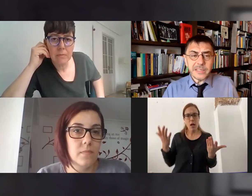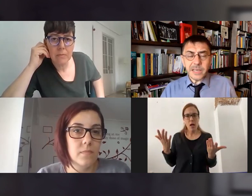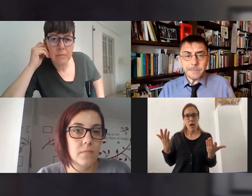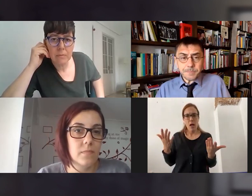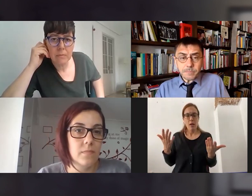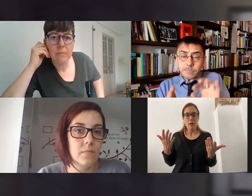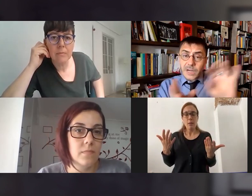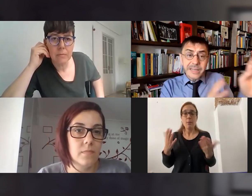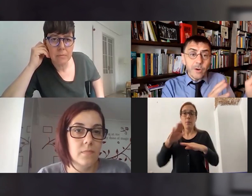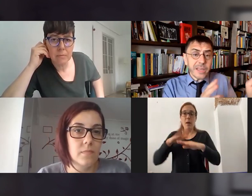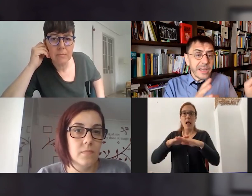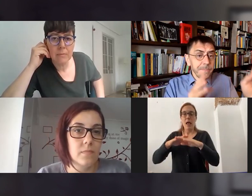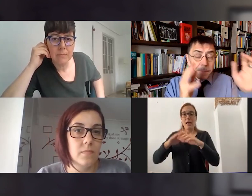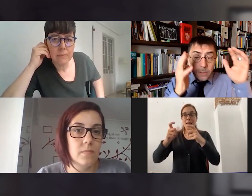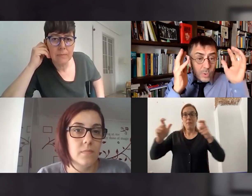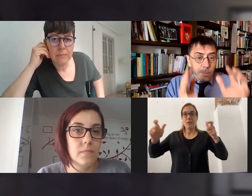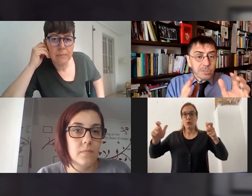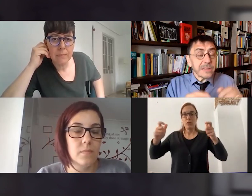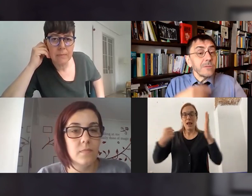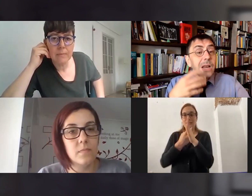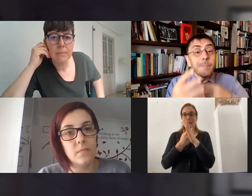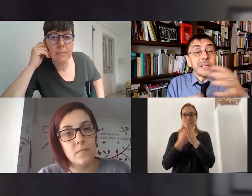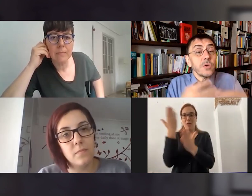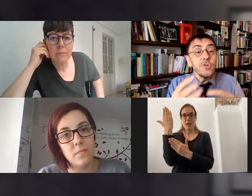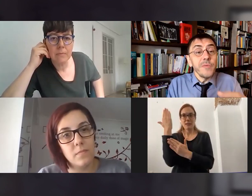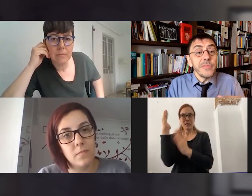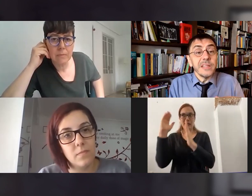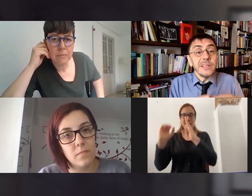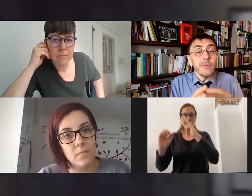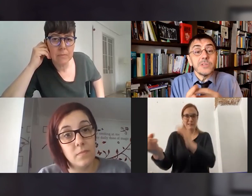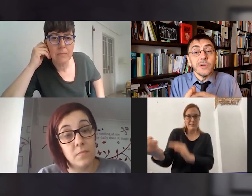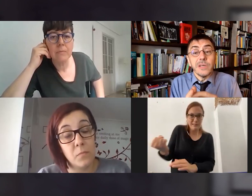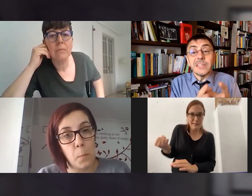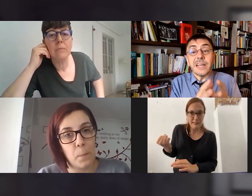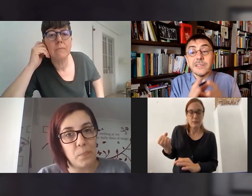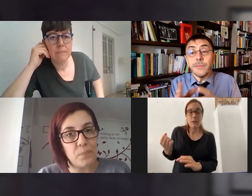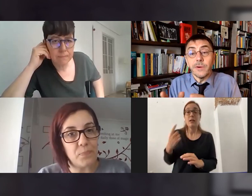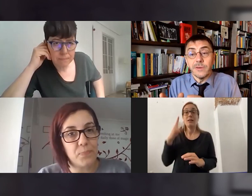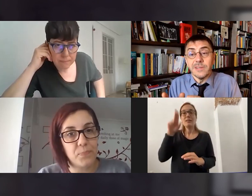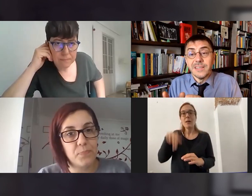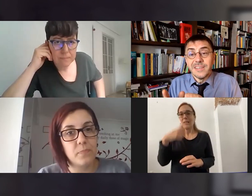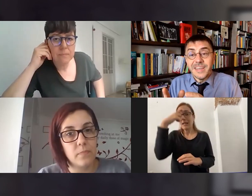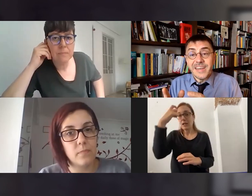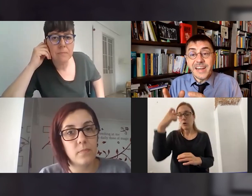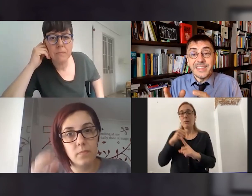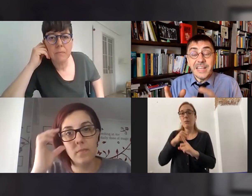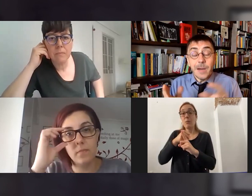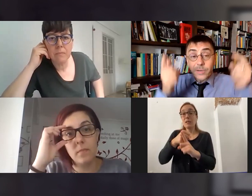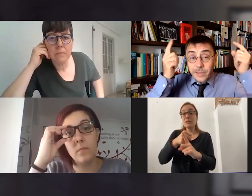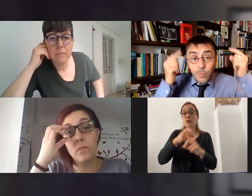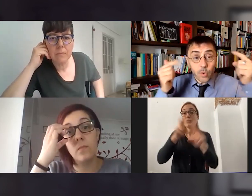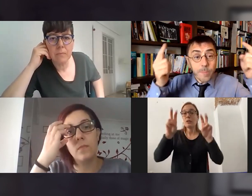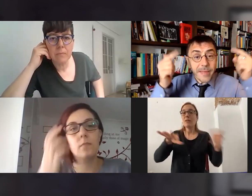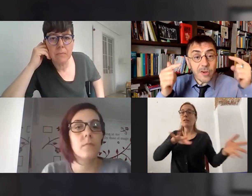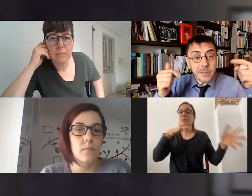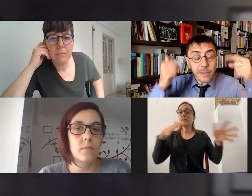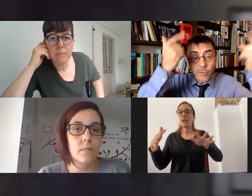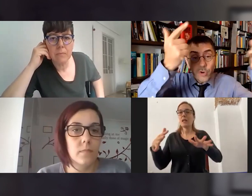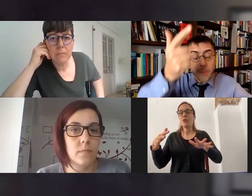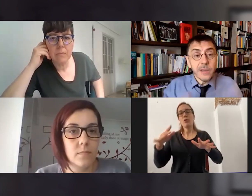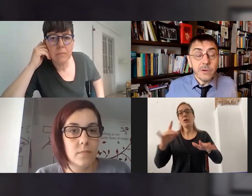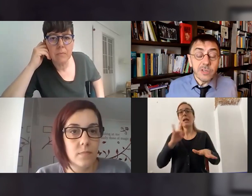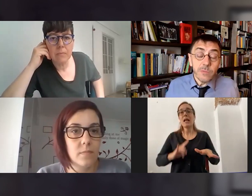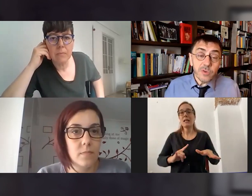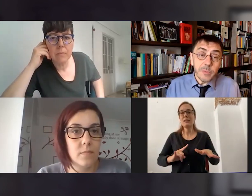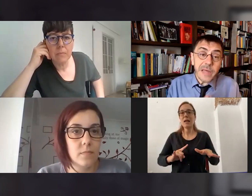de la extrema derecha. Creo que no estamos haciendo la presión suficiente en cuestiones de transición energética, porque por culpa del